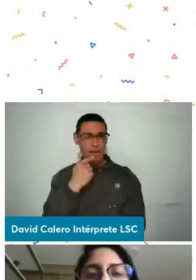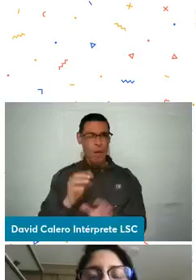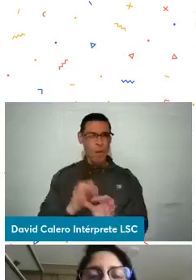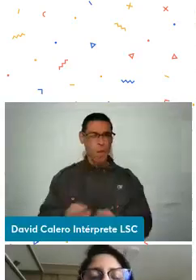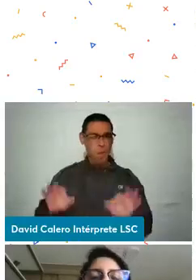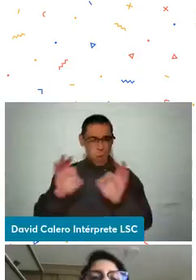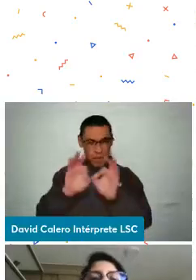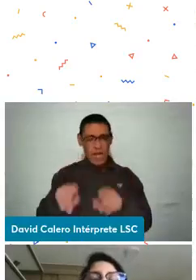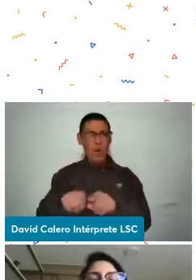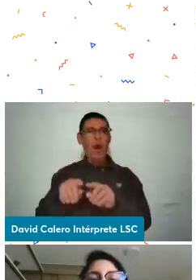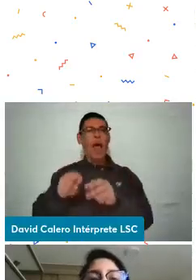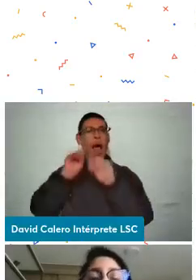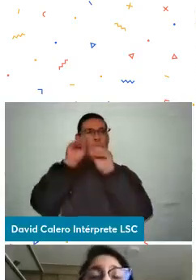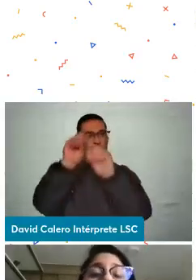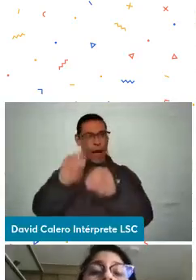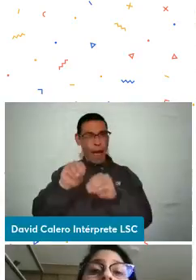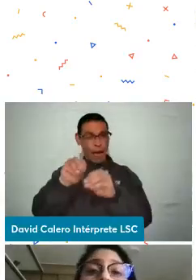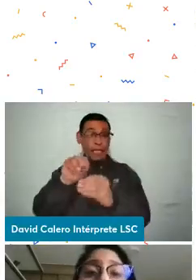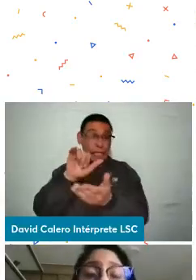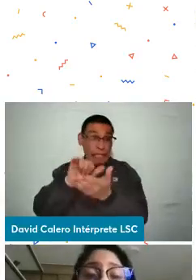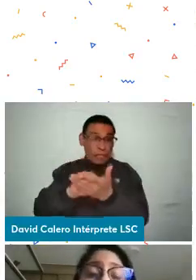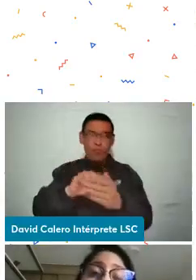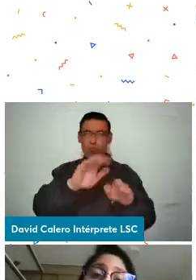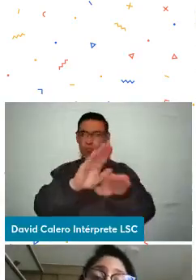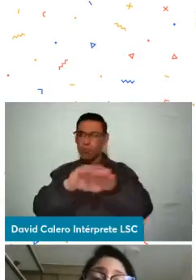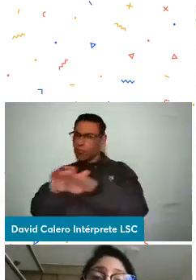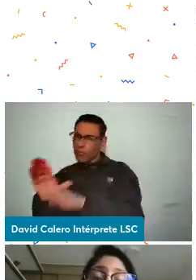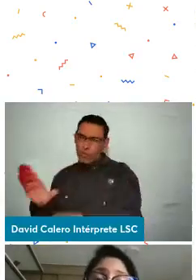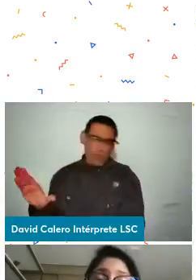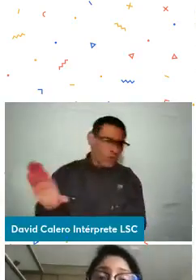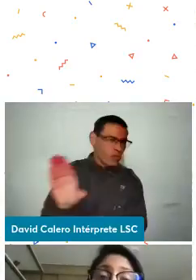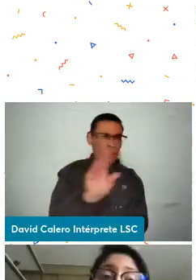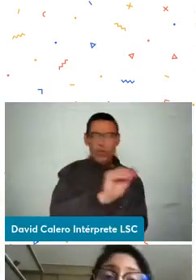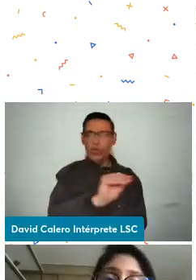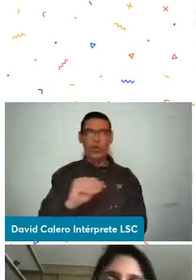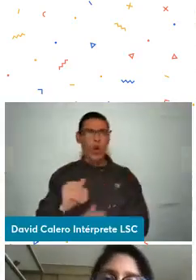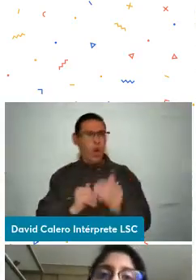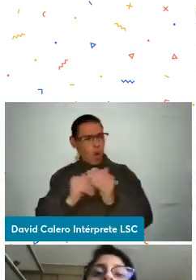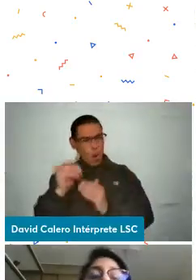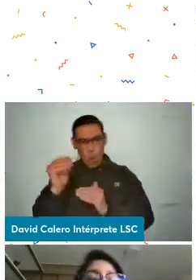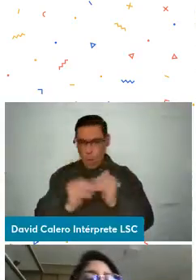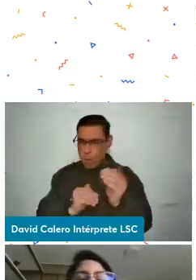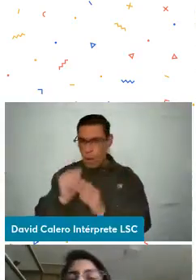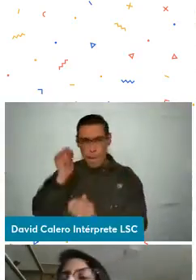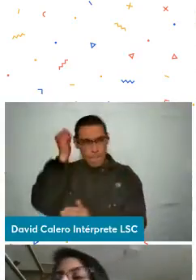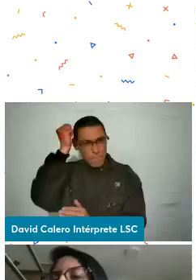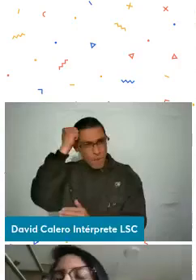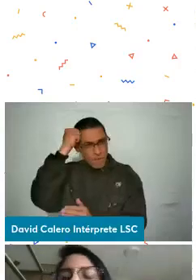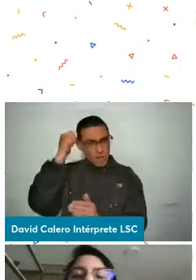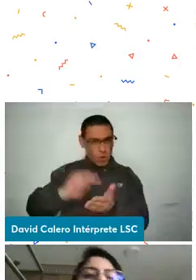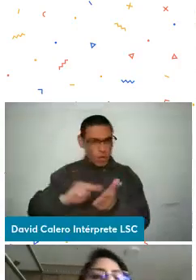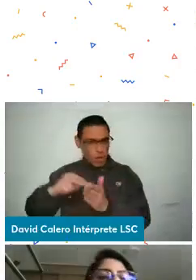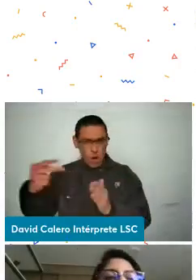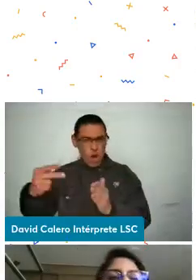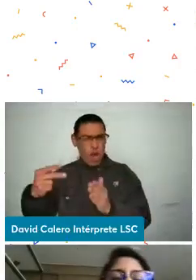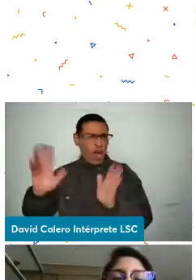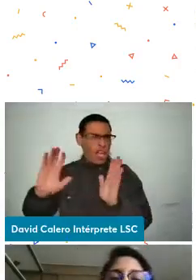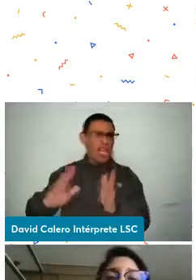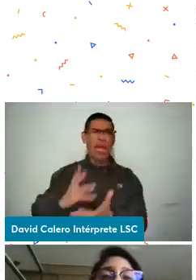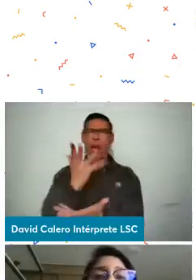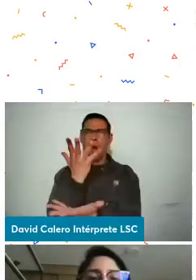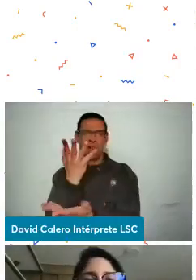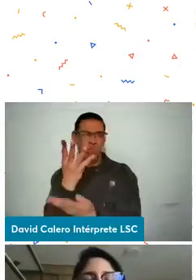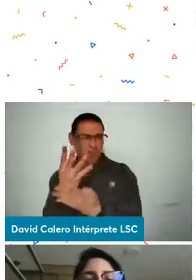la invitación es para que todos y todas, sin importar que no sean docentes de tecnología, pueden ser docentes de matemáticas,